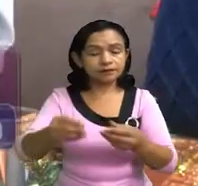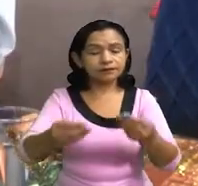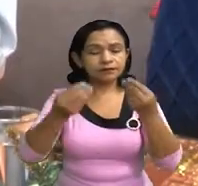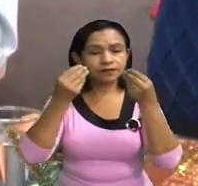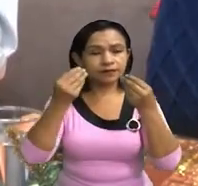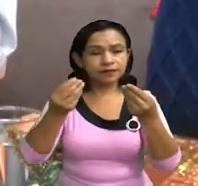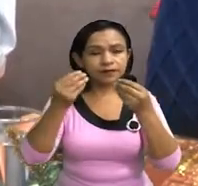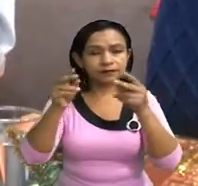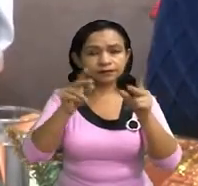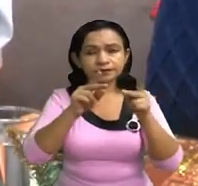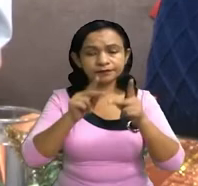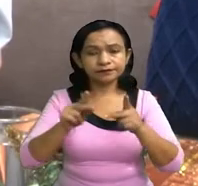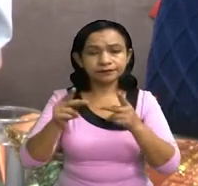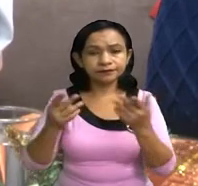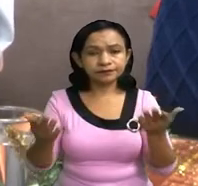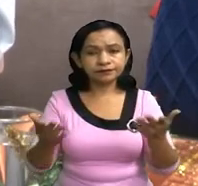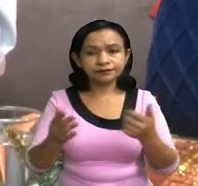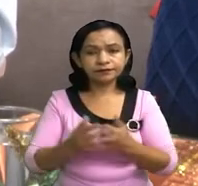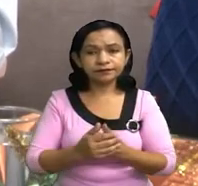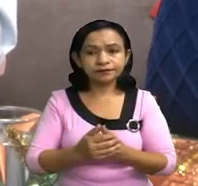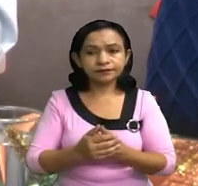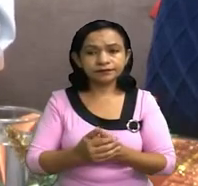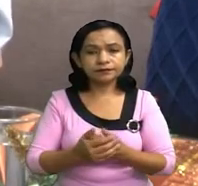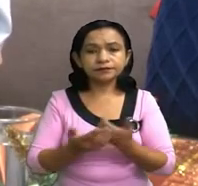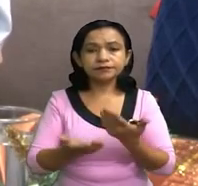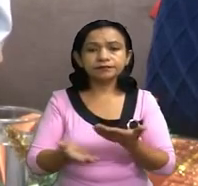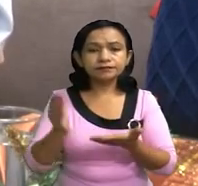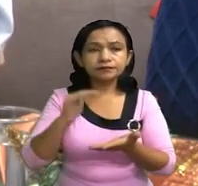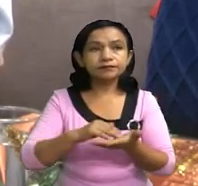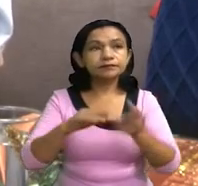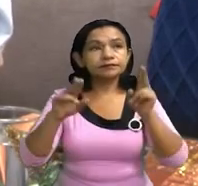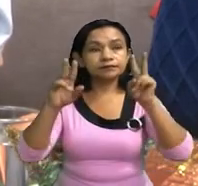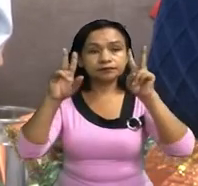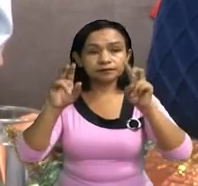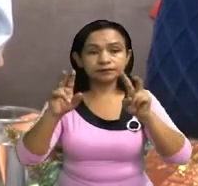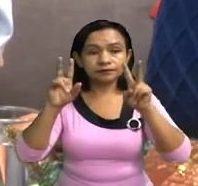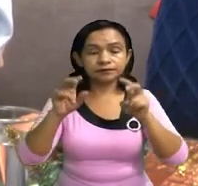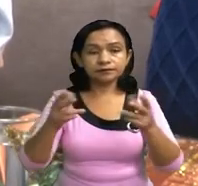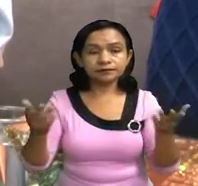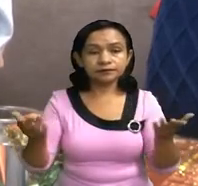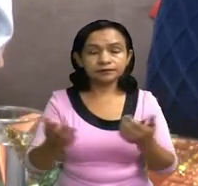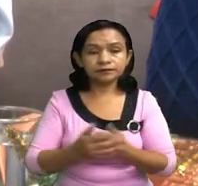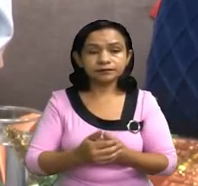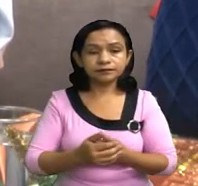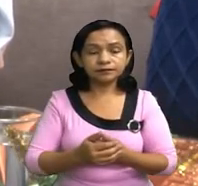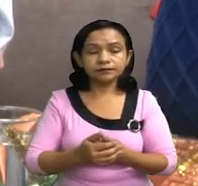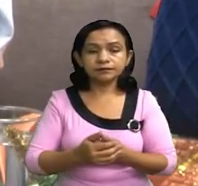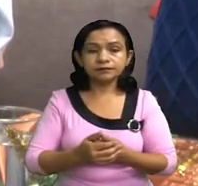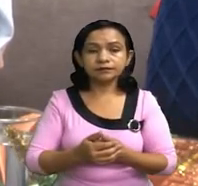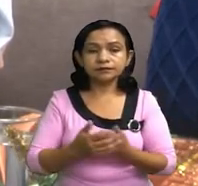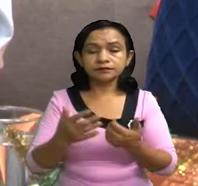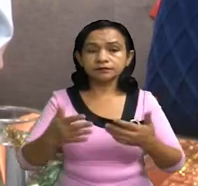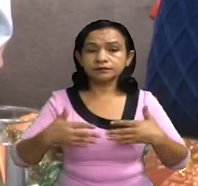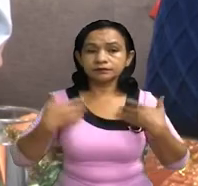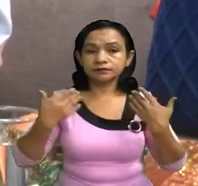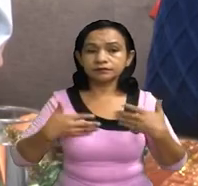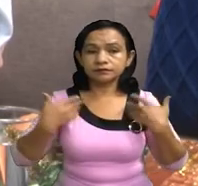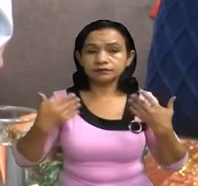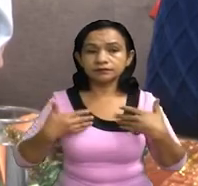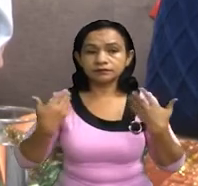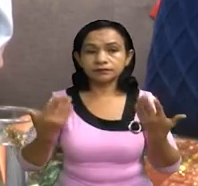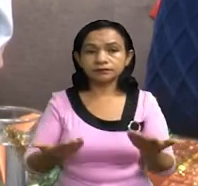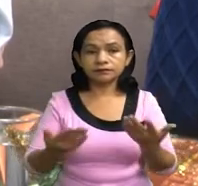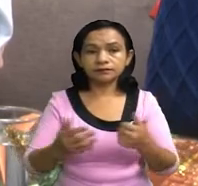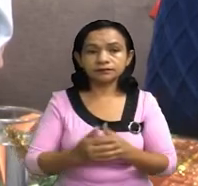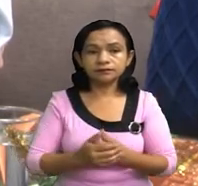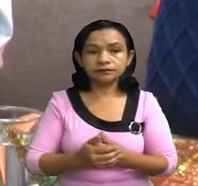no somos un puchito. Pero volviendo al tema, nosotros estamos muy contentos. Estamos